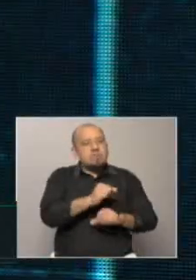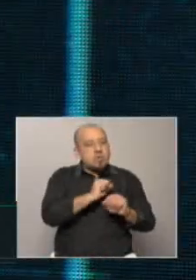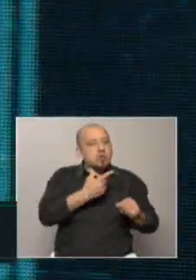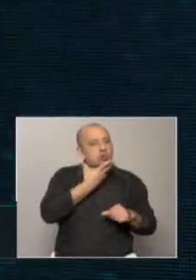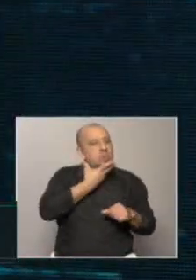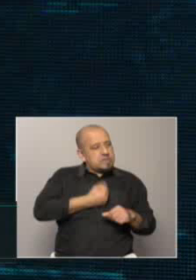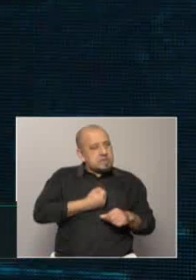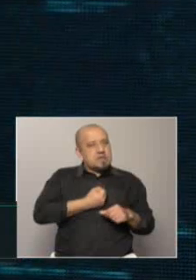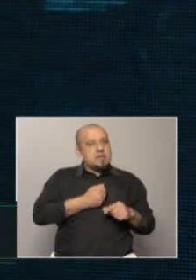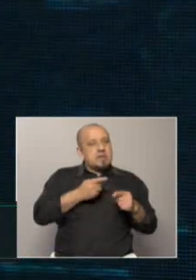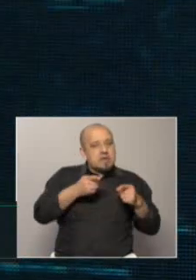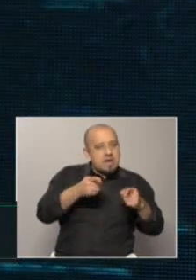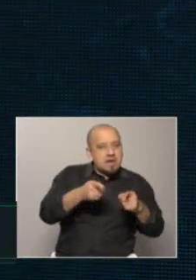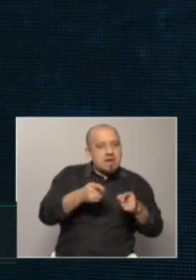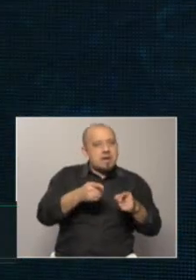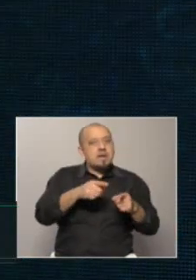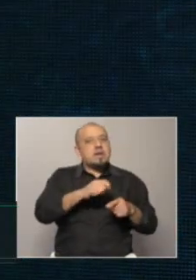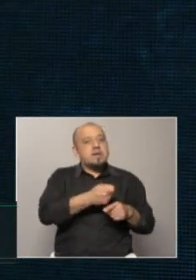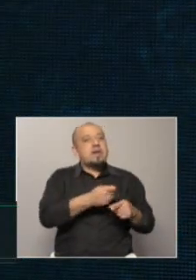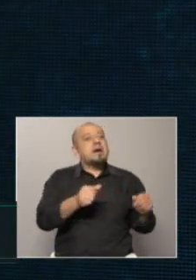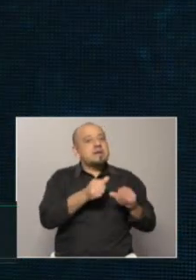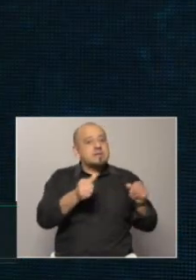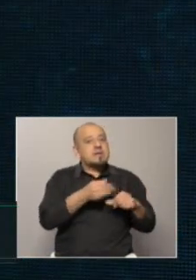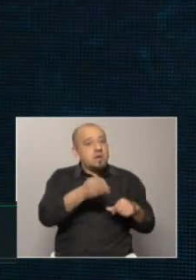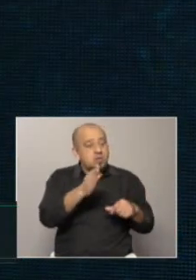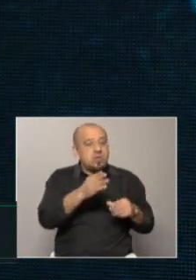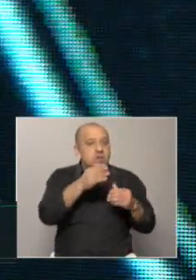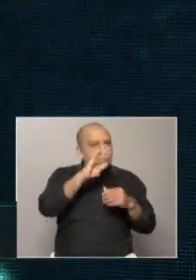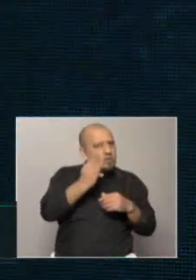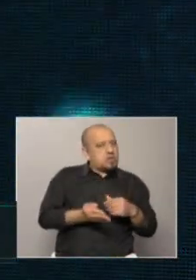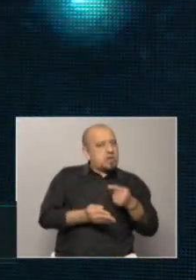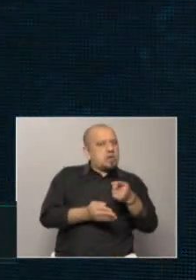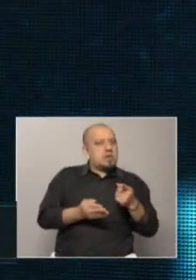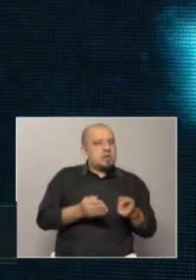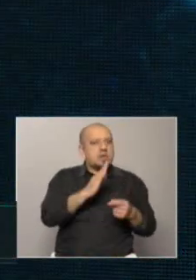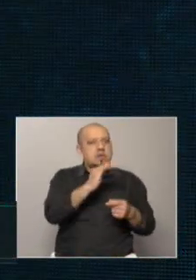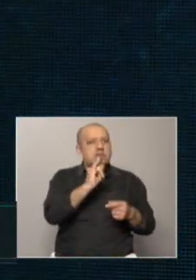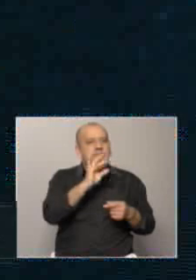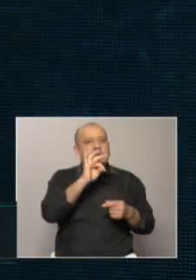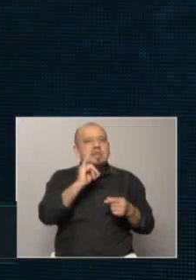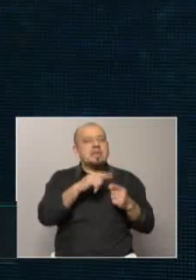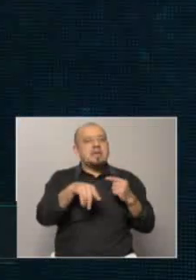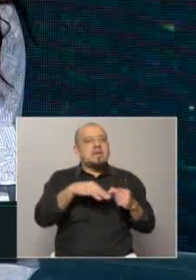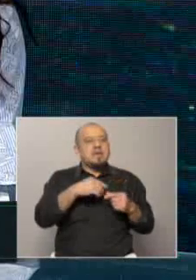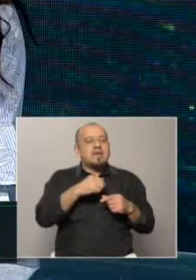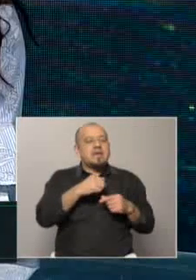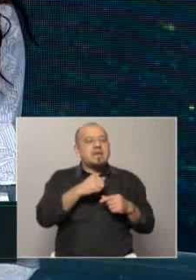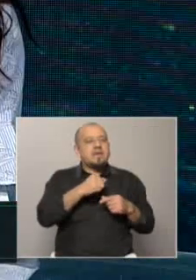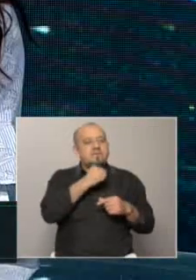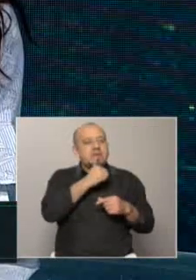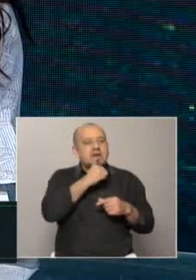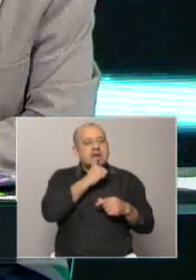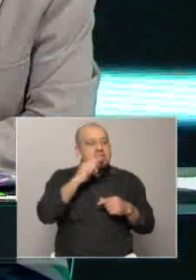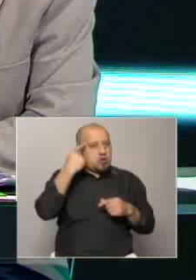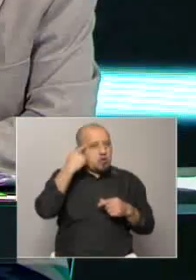convencer a los productores de un canal ir a hacer una nota a un personaje como este, ¿no? En aquel momento era el líder de Viejas Locas. Sí, sí, sí.